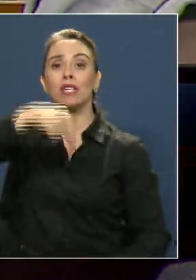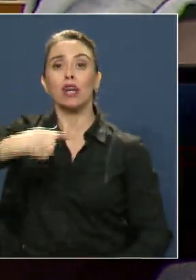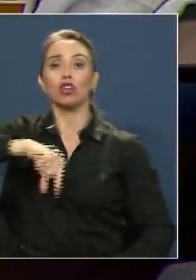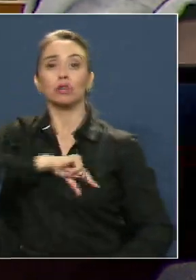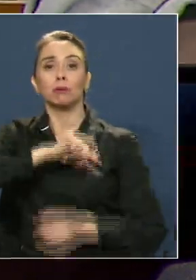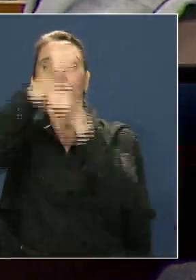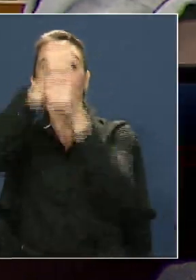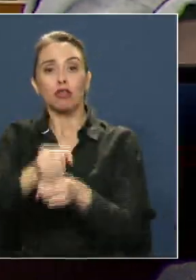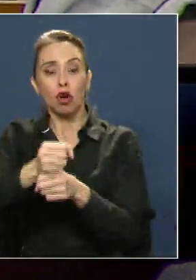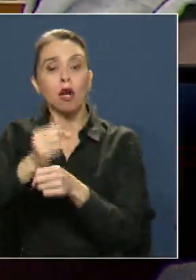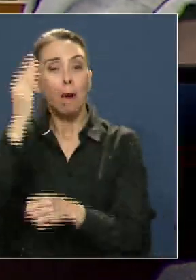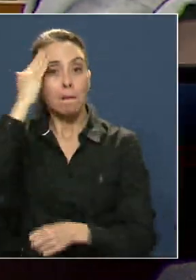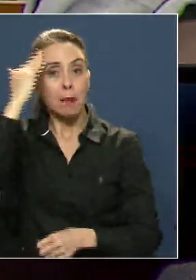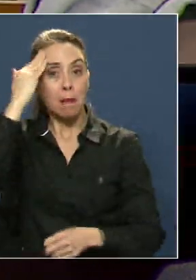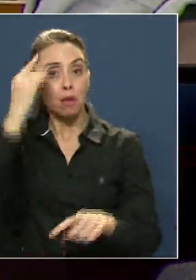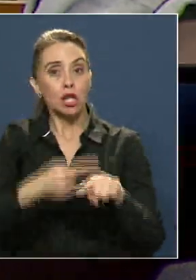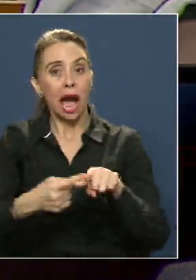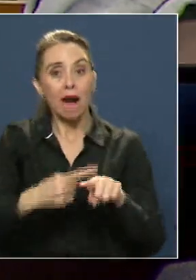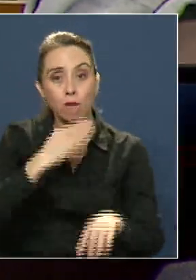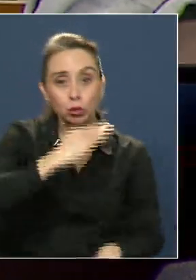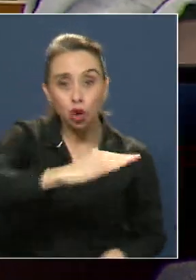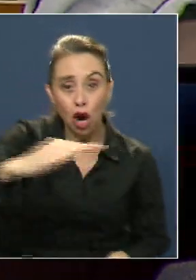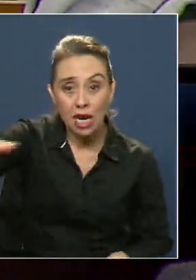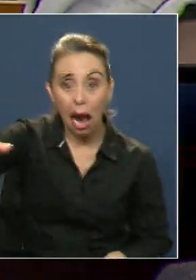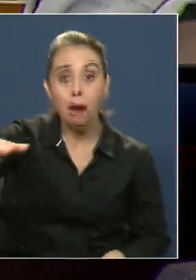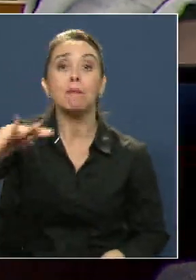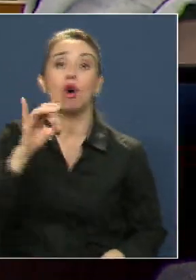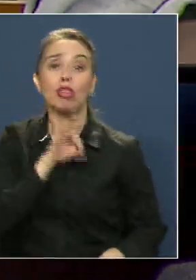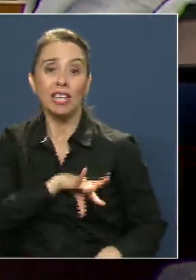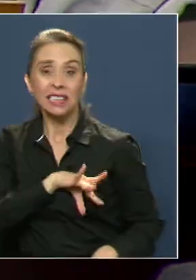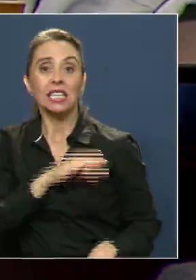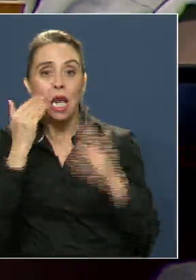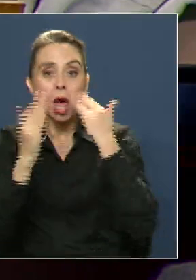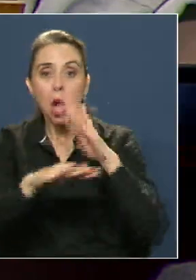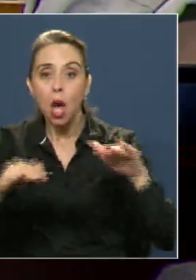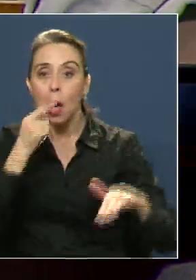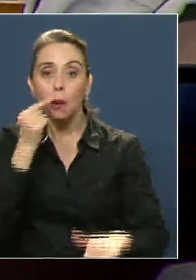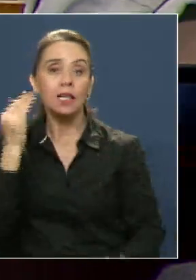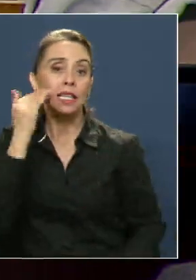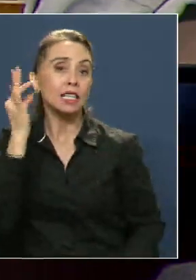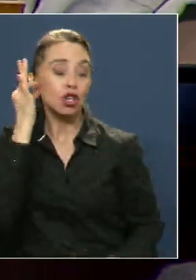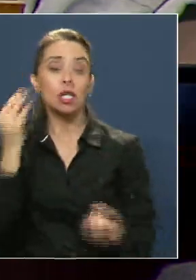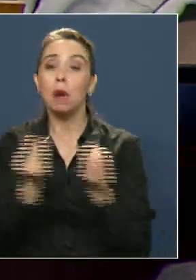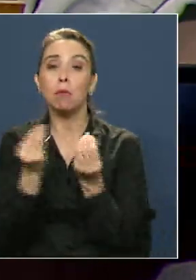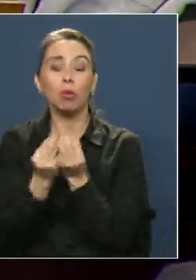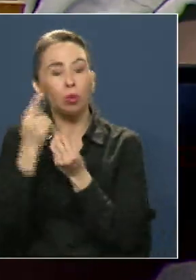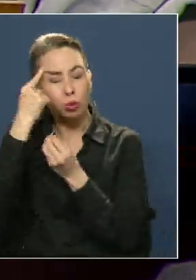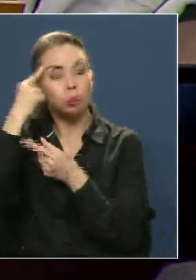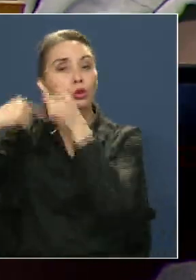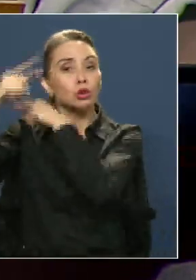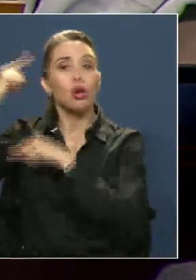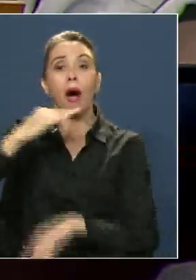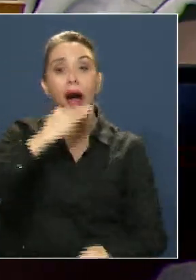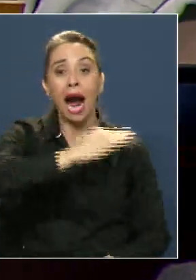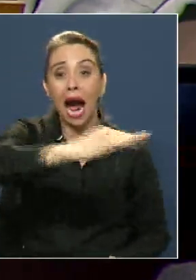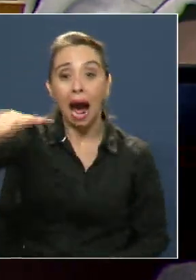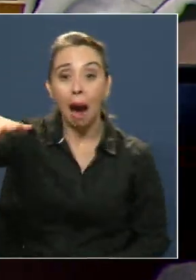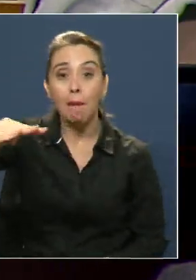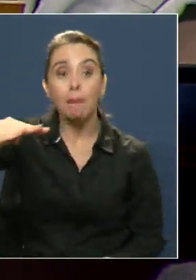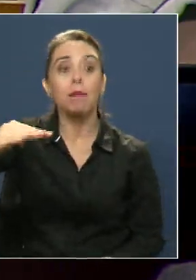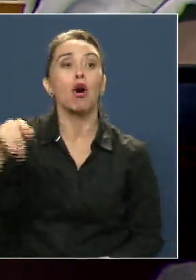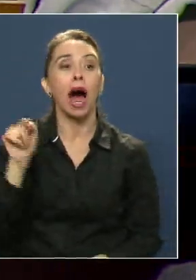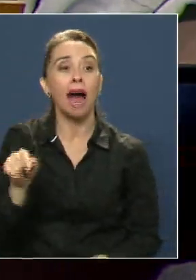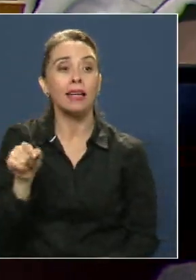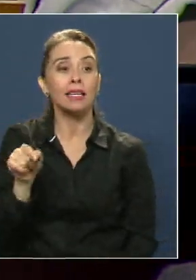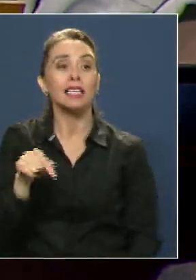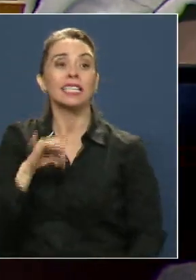Y la memoria de abuso que hay en el mundo rural, en el campo chileno, de los niños y de las niñas, es enorme. En el mundo rural es donde